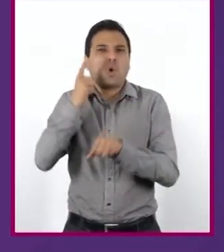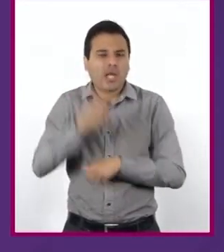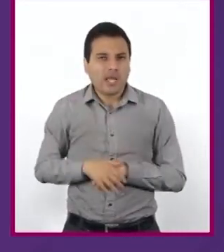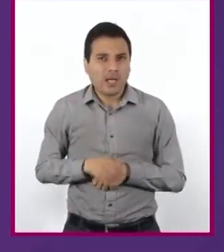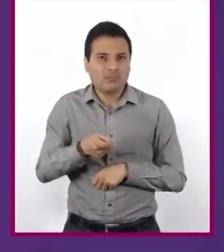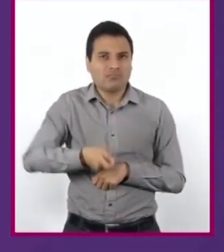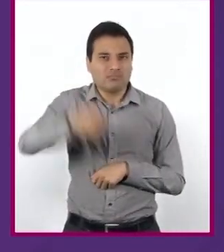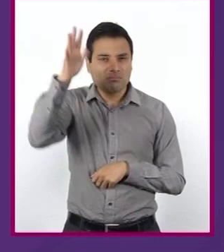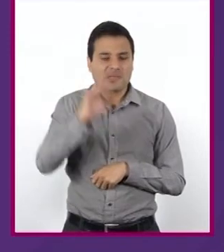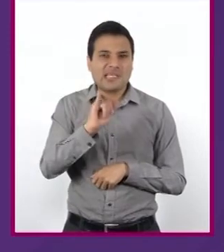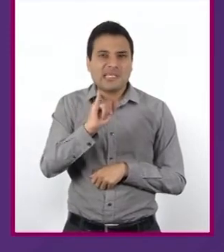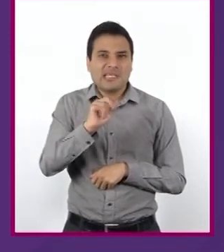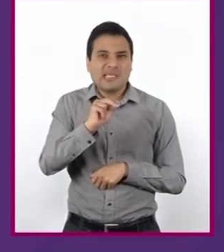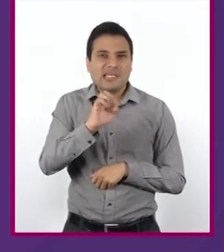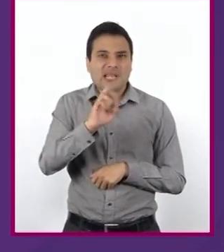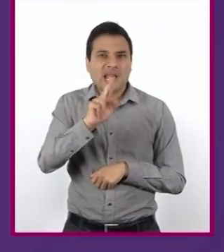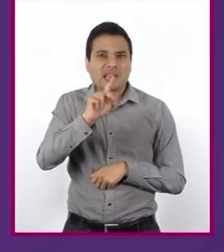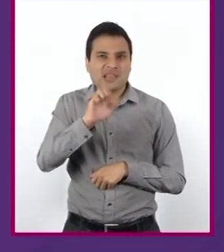inertes?